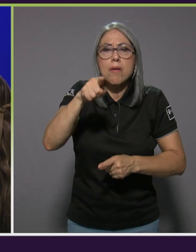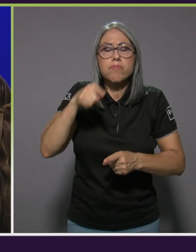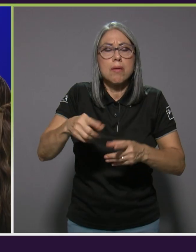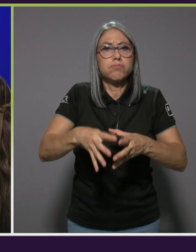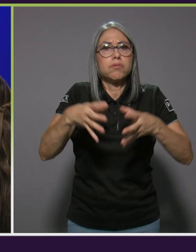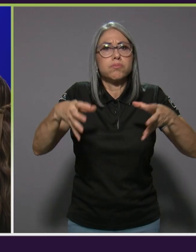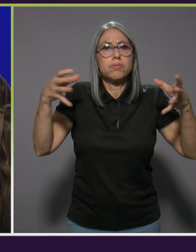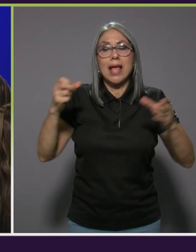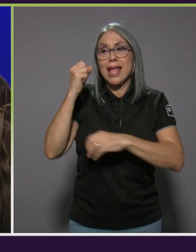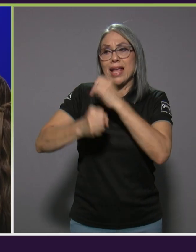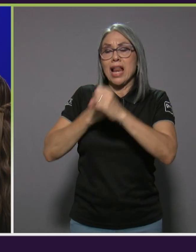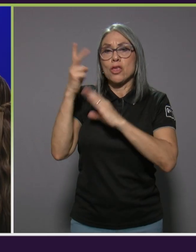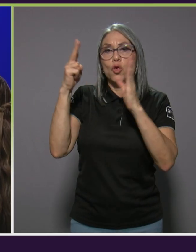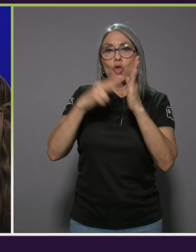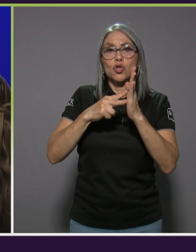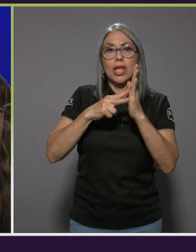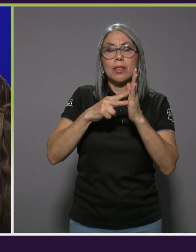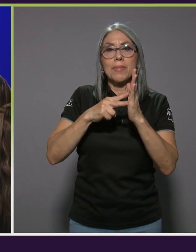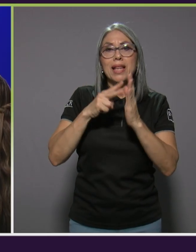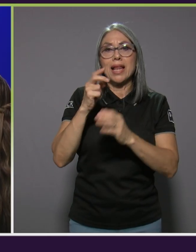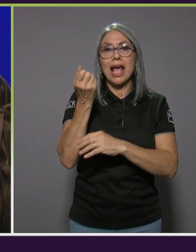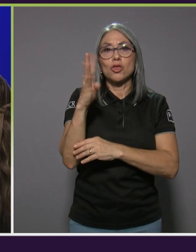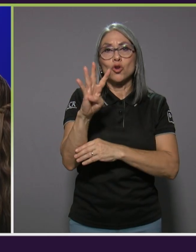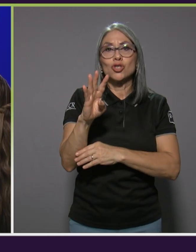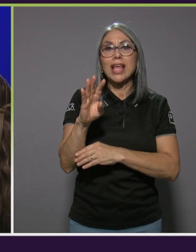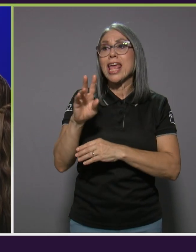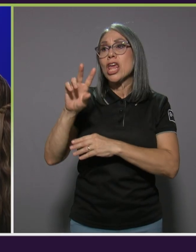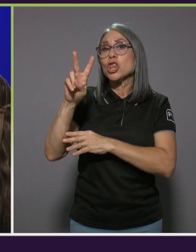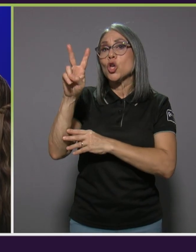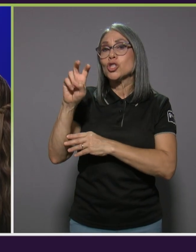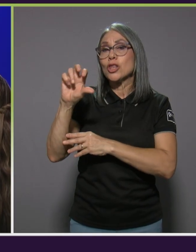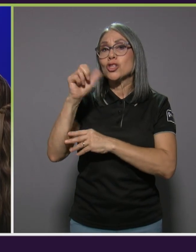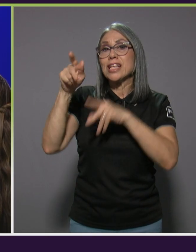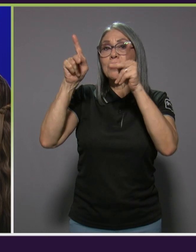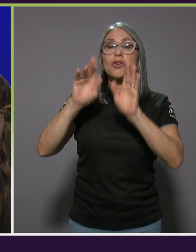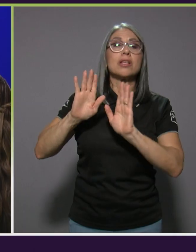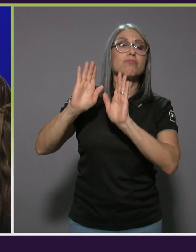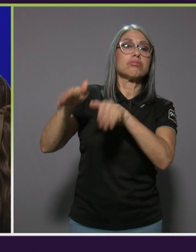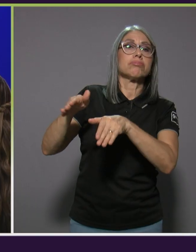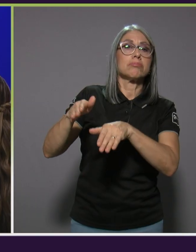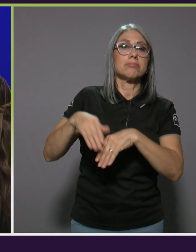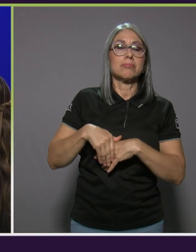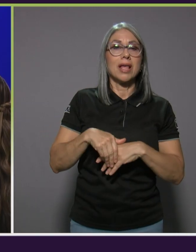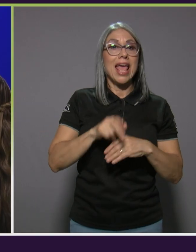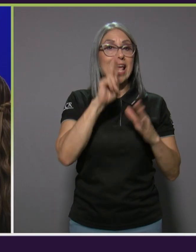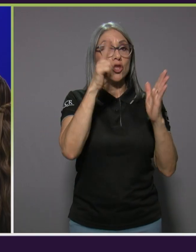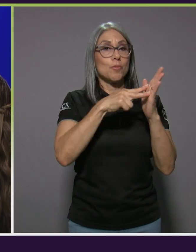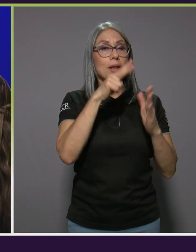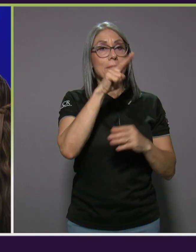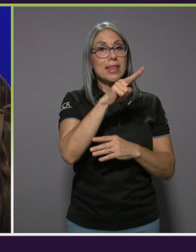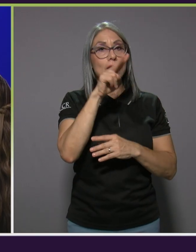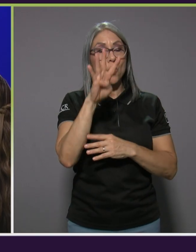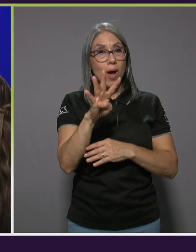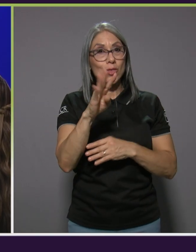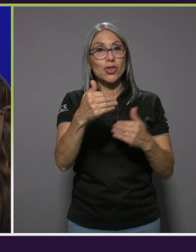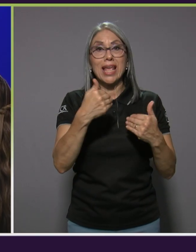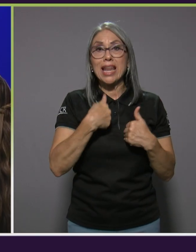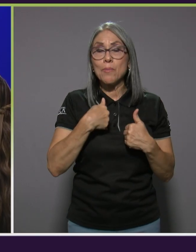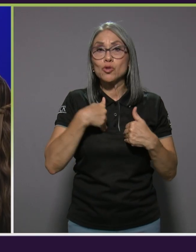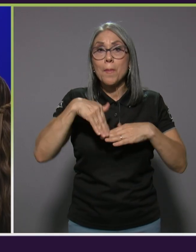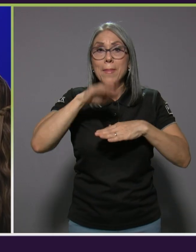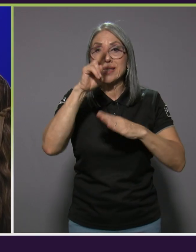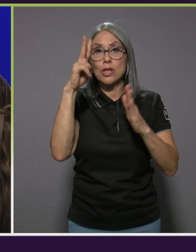tuvimos 210 casos reportados de abandono. 2024 tenemos 1.812 casos atendidos. Es incremental